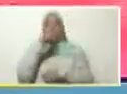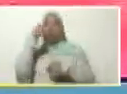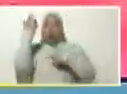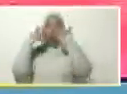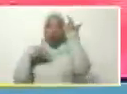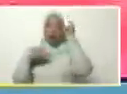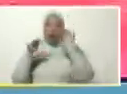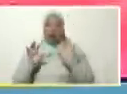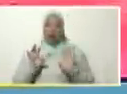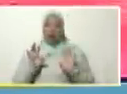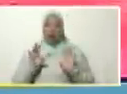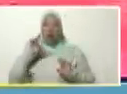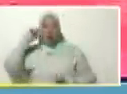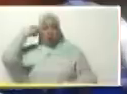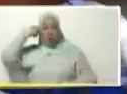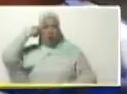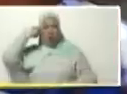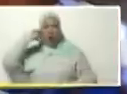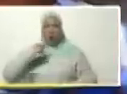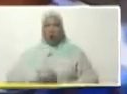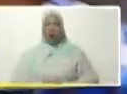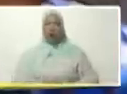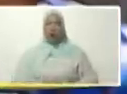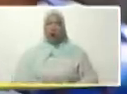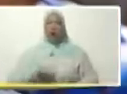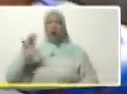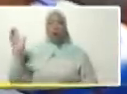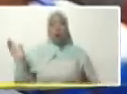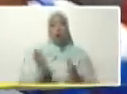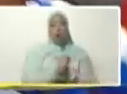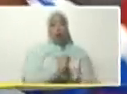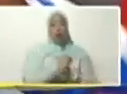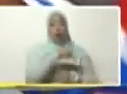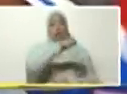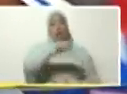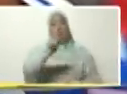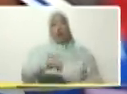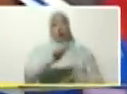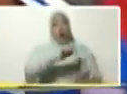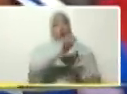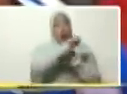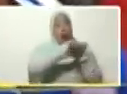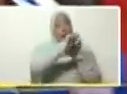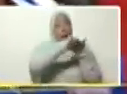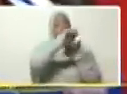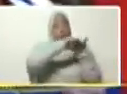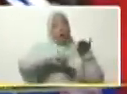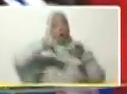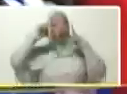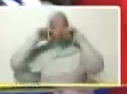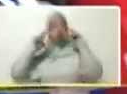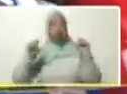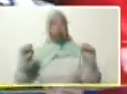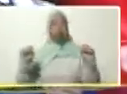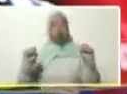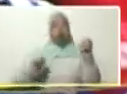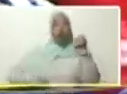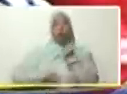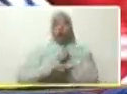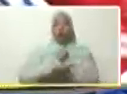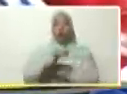acuerdan? Y trataron de conseguir por aquí escritores, gente que escribiera